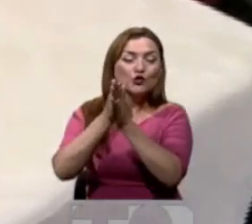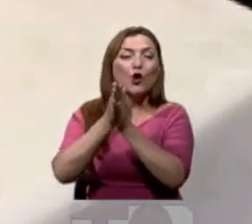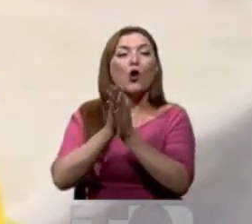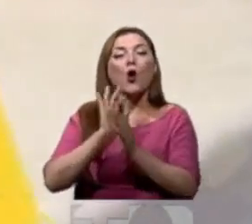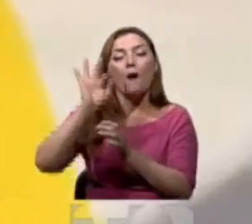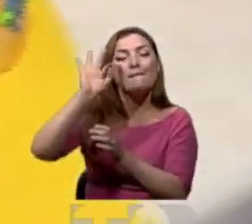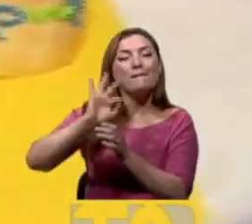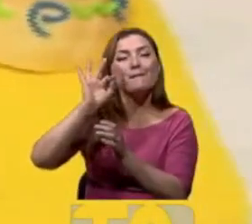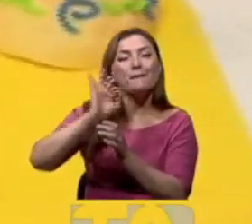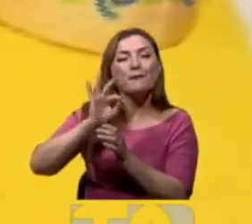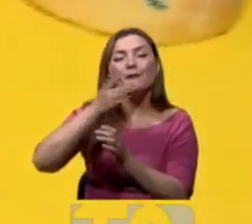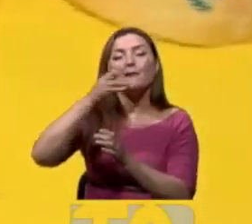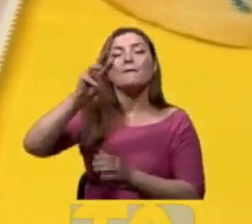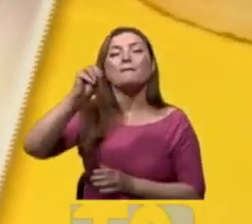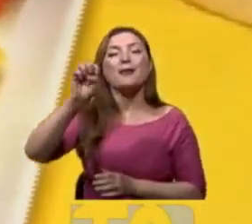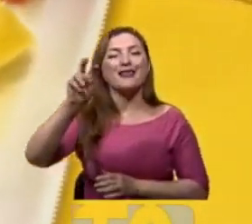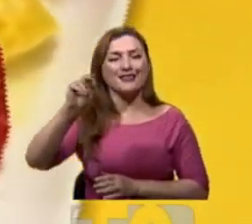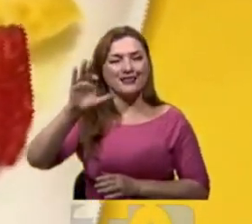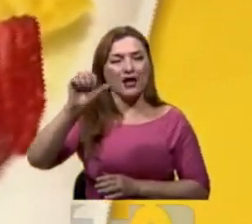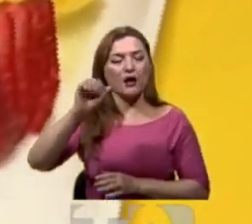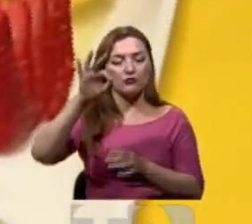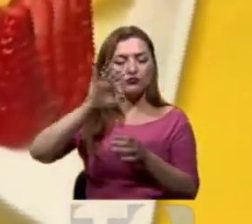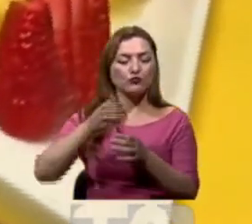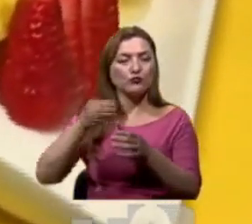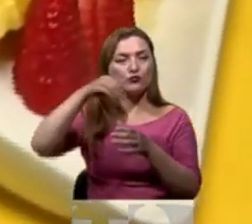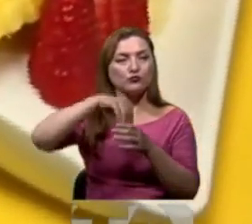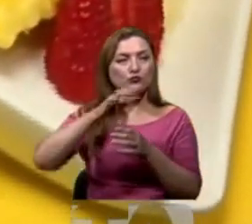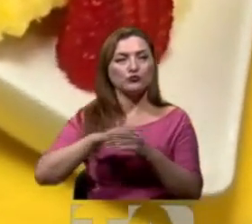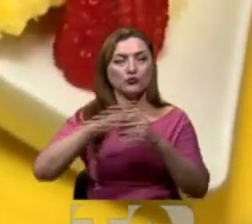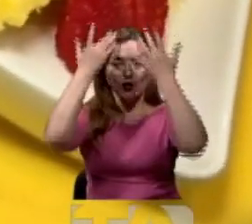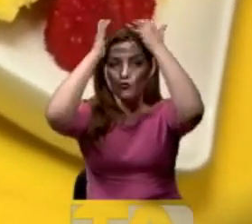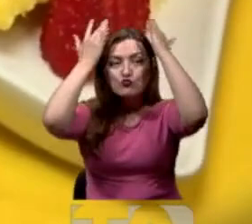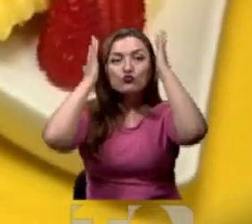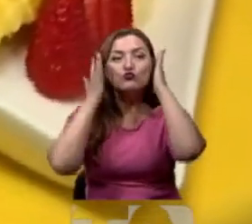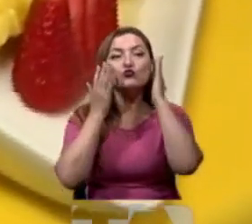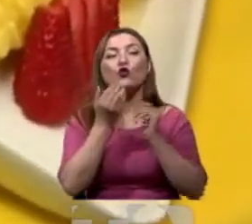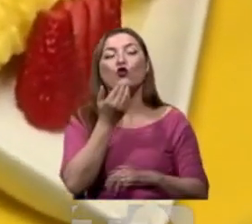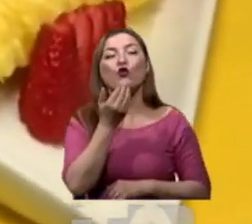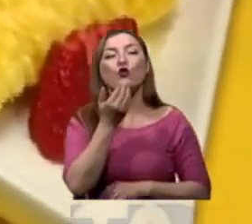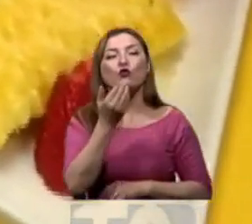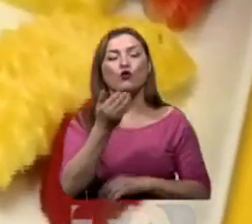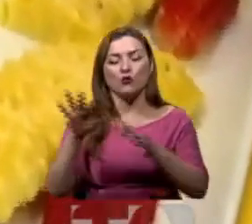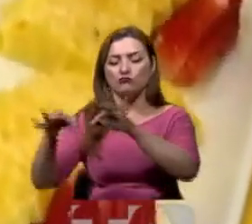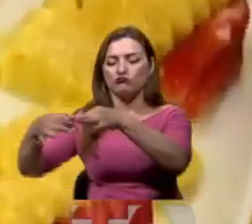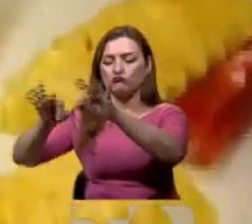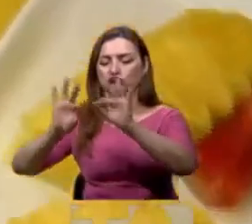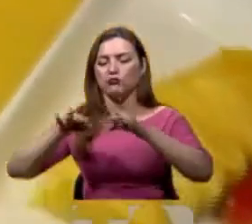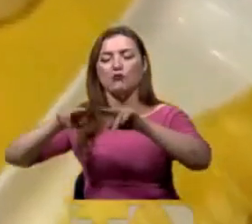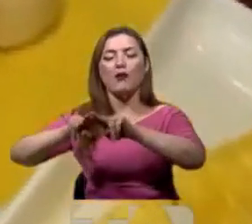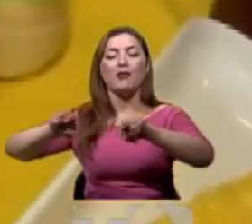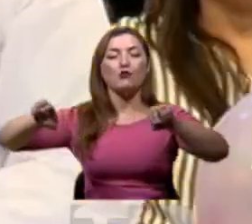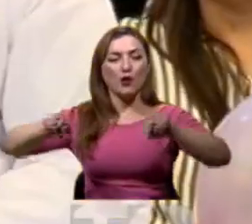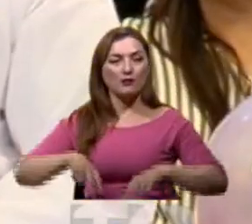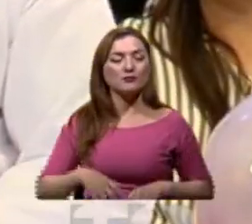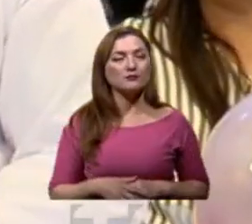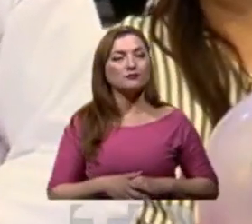menta. Sí, el decorado es igual el glass. Nuestras pelucas que vemos aquí es hecho a base de un fondant natural, ¿sí?